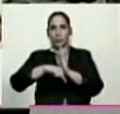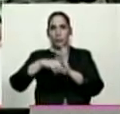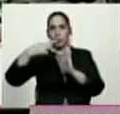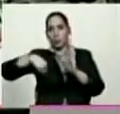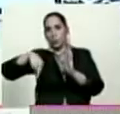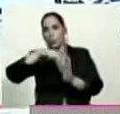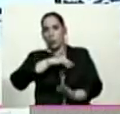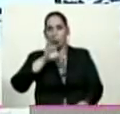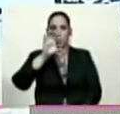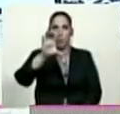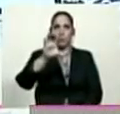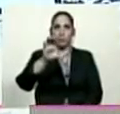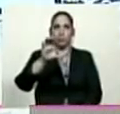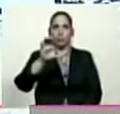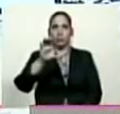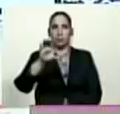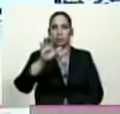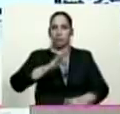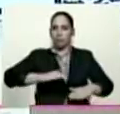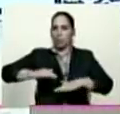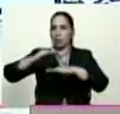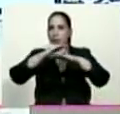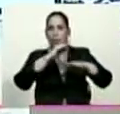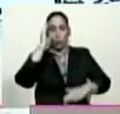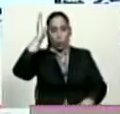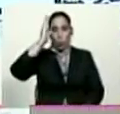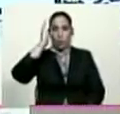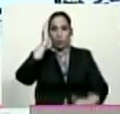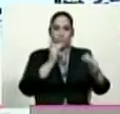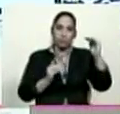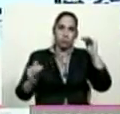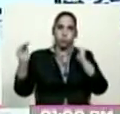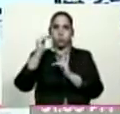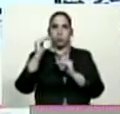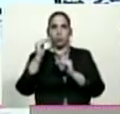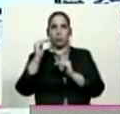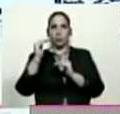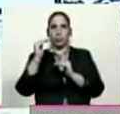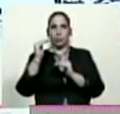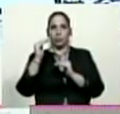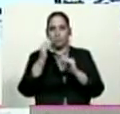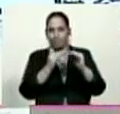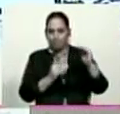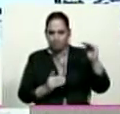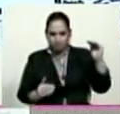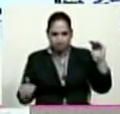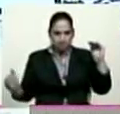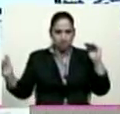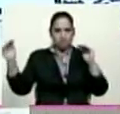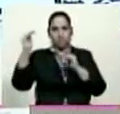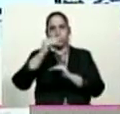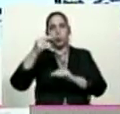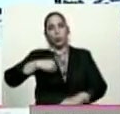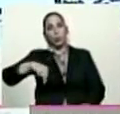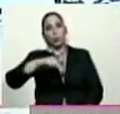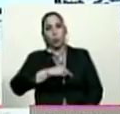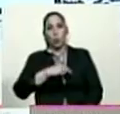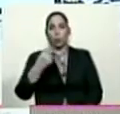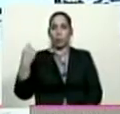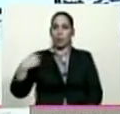país. Es que está surgiendo una conciencia superior, una moral superior de la que nosotros